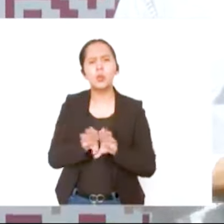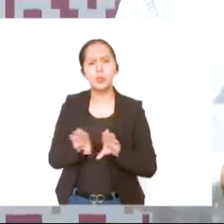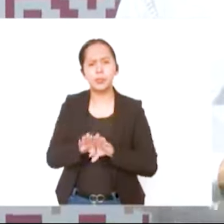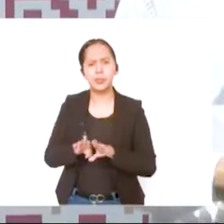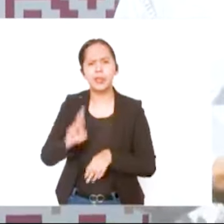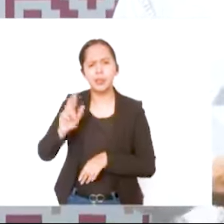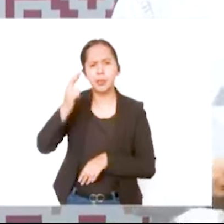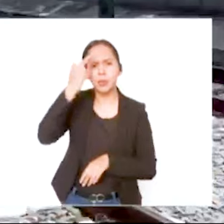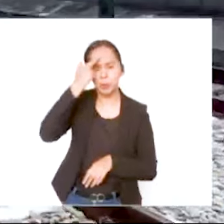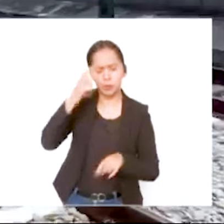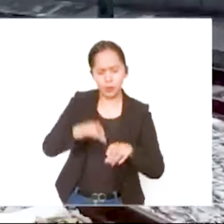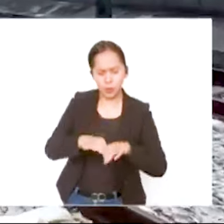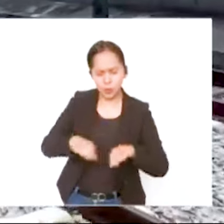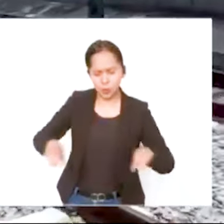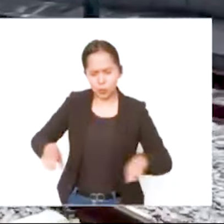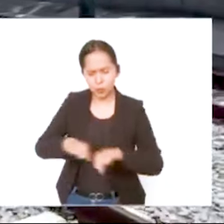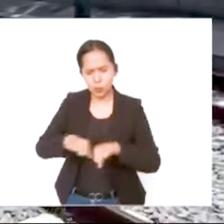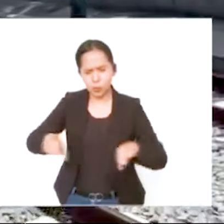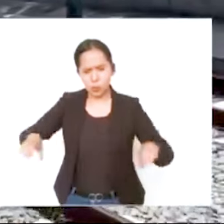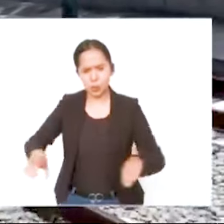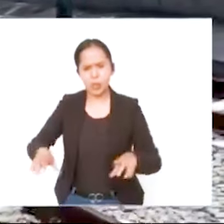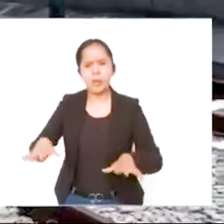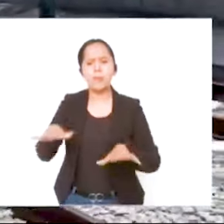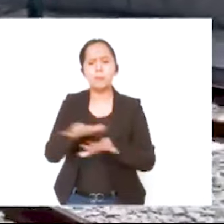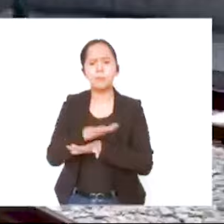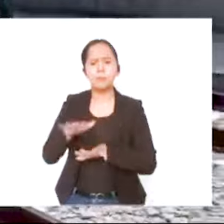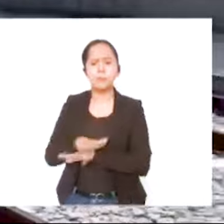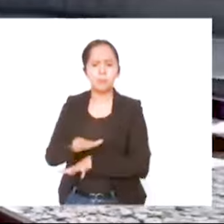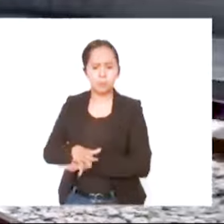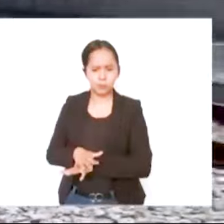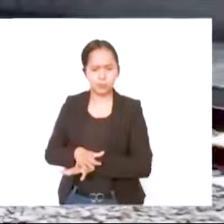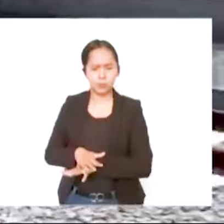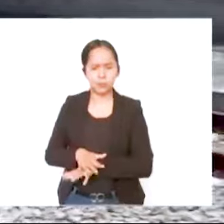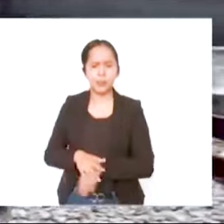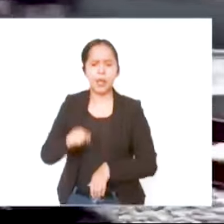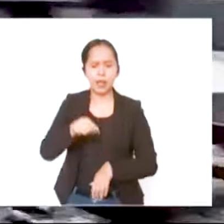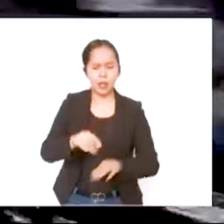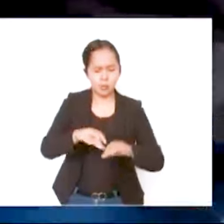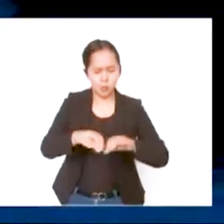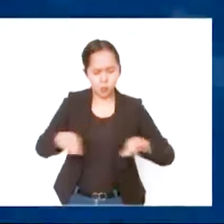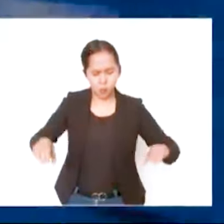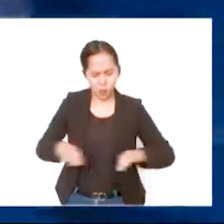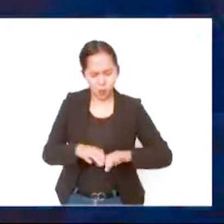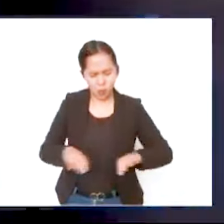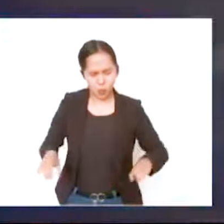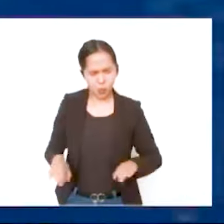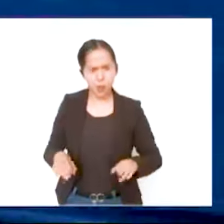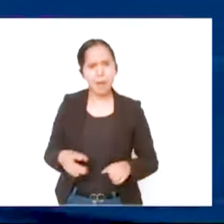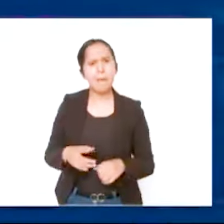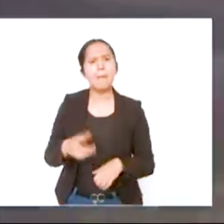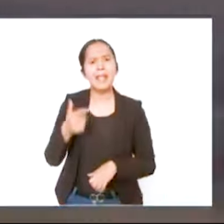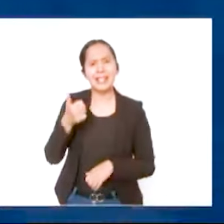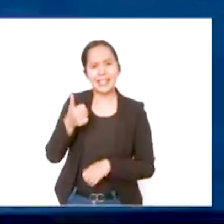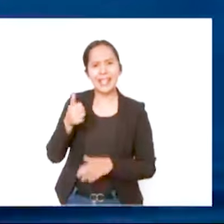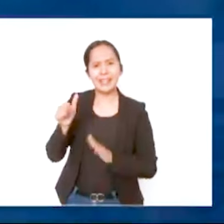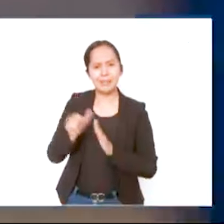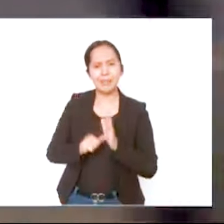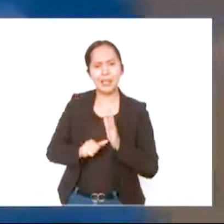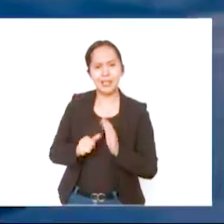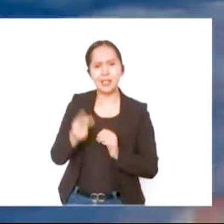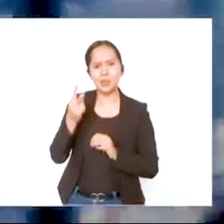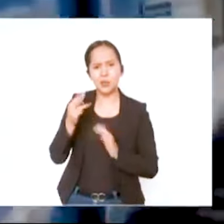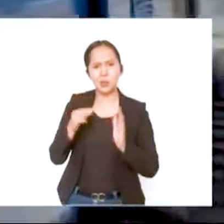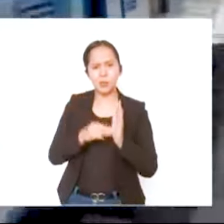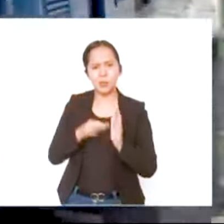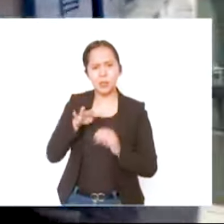que cambiamos las vías del tren ligero. Las vías que se cambiaron en los primeros 6 meses de